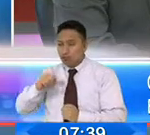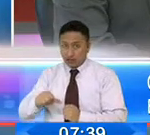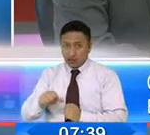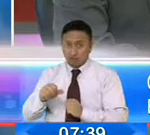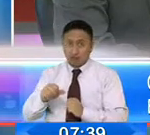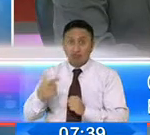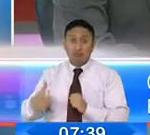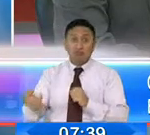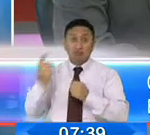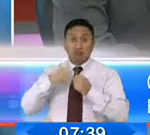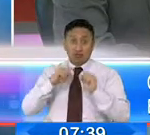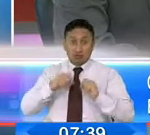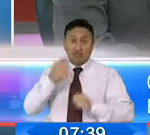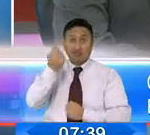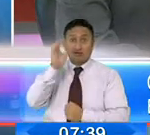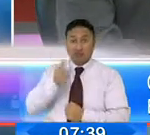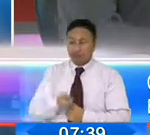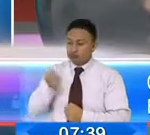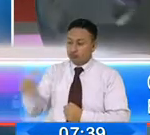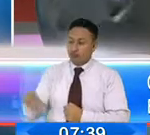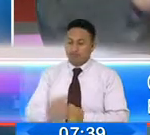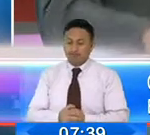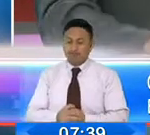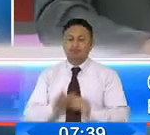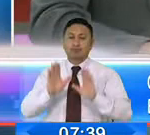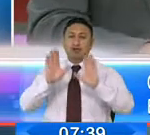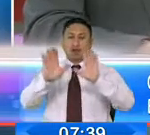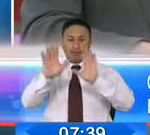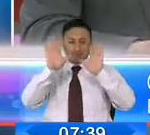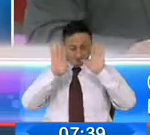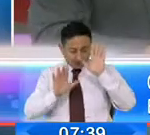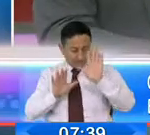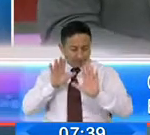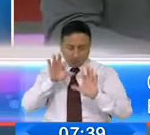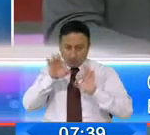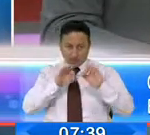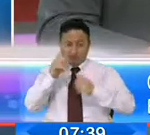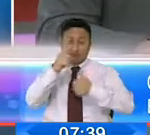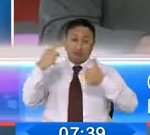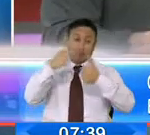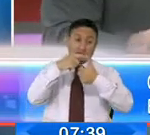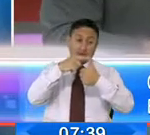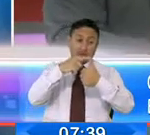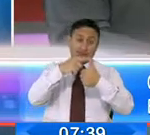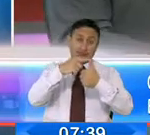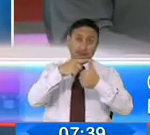postulación y se les entrega los recursos. A ver, entendamos algo. El uno, que se llama